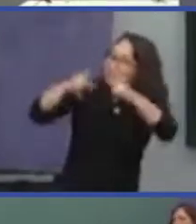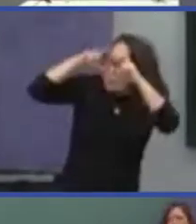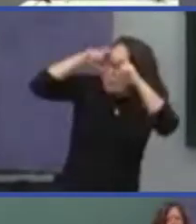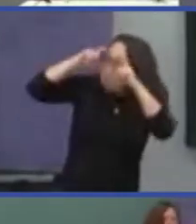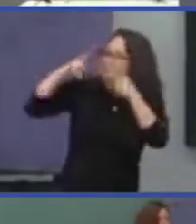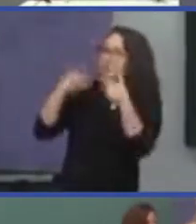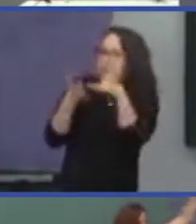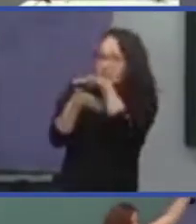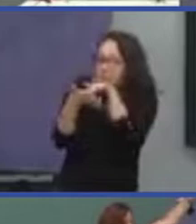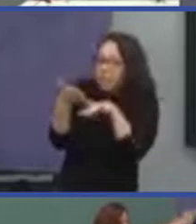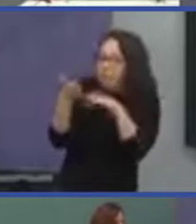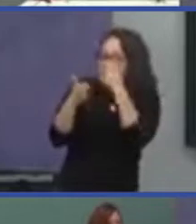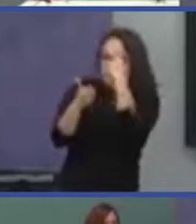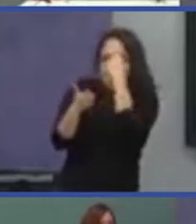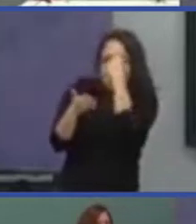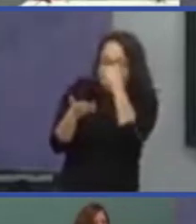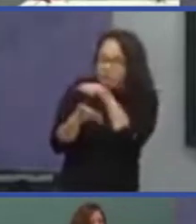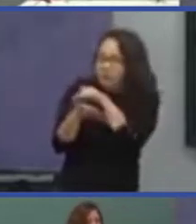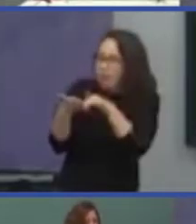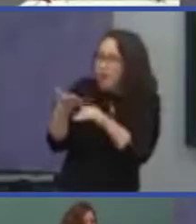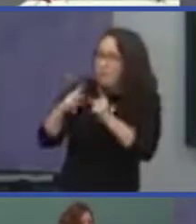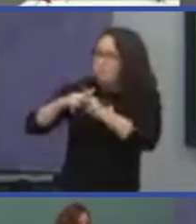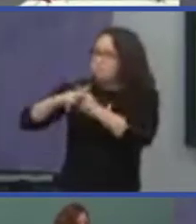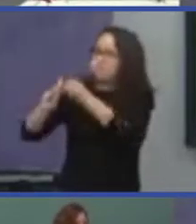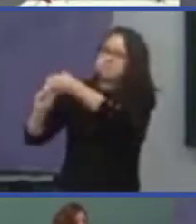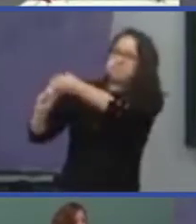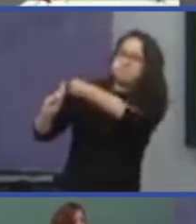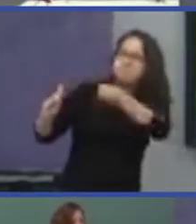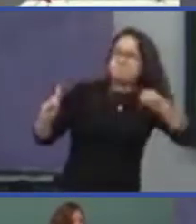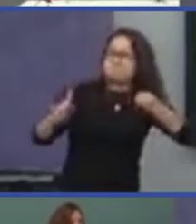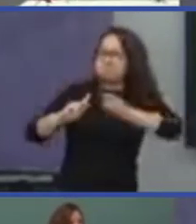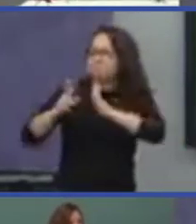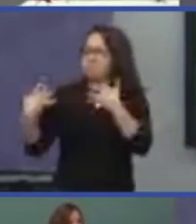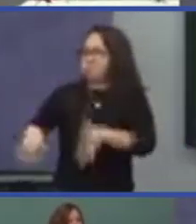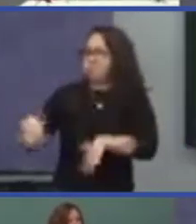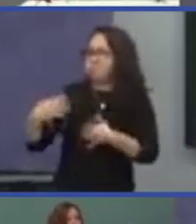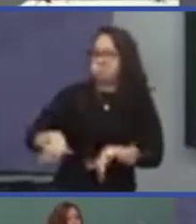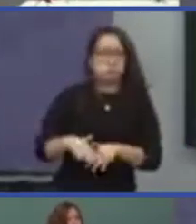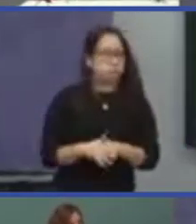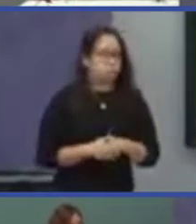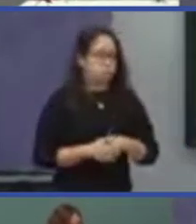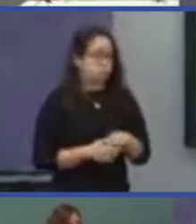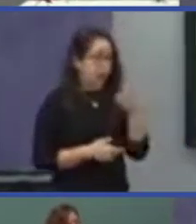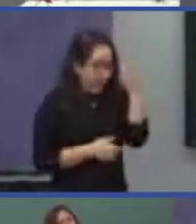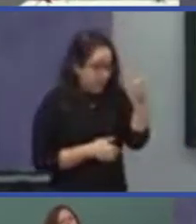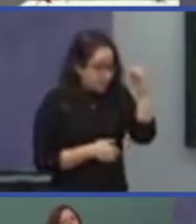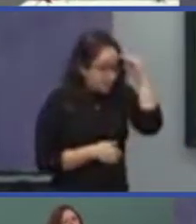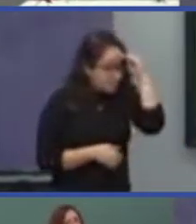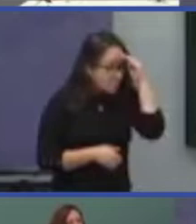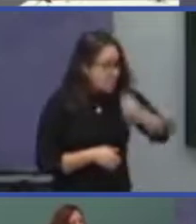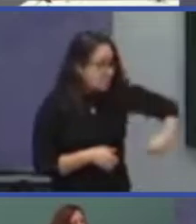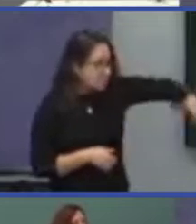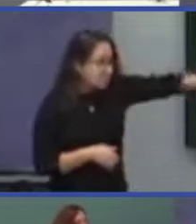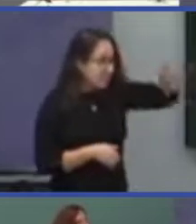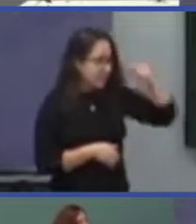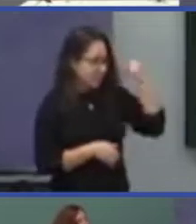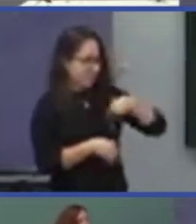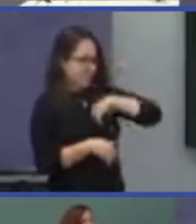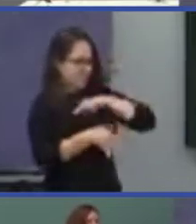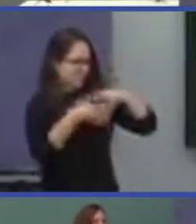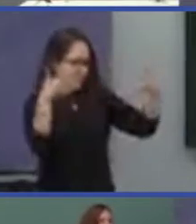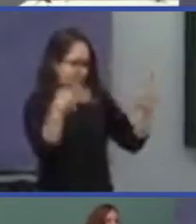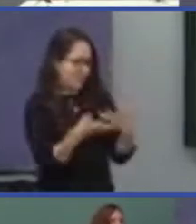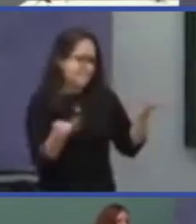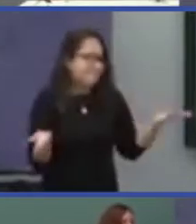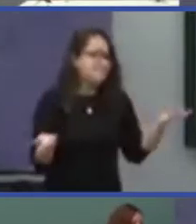Nada más hacen ecuaciones gigantescas. Eso es lo que hace un matemático, es lo que piensa la gente que hacemos los matemáticos. Pero en